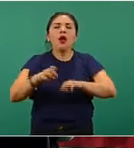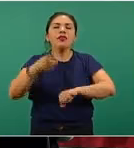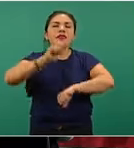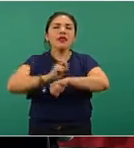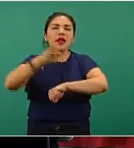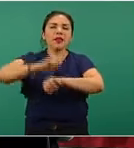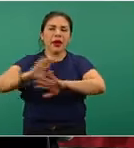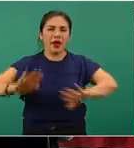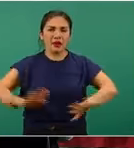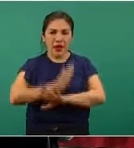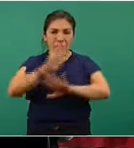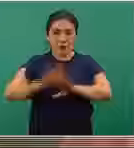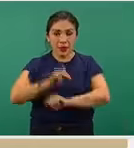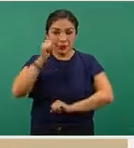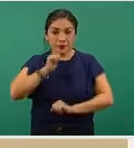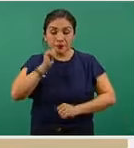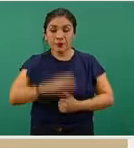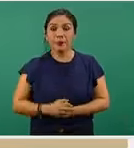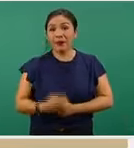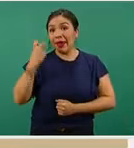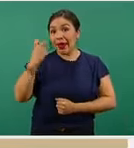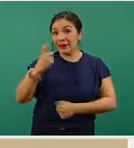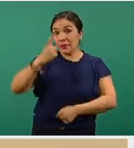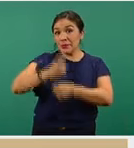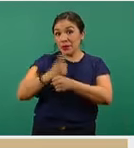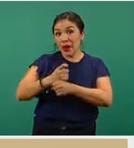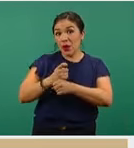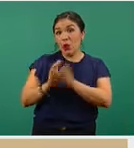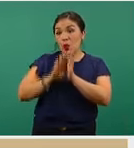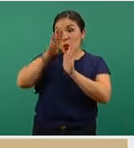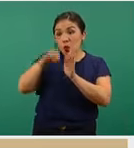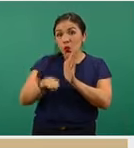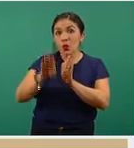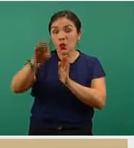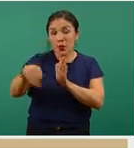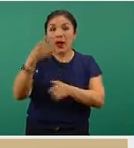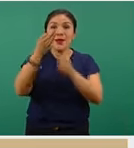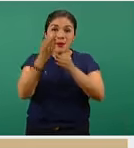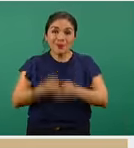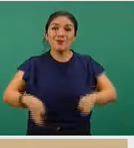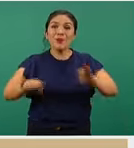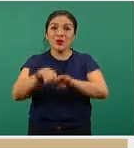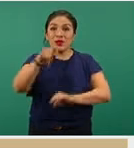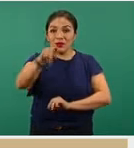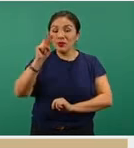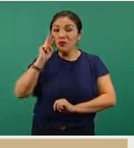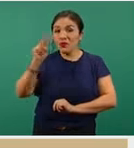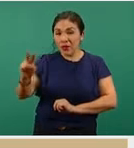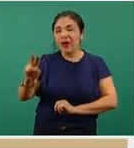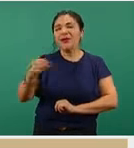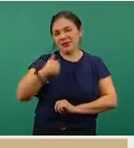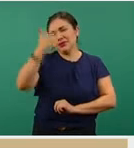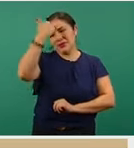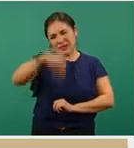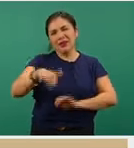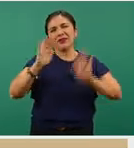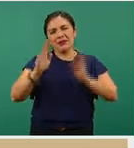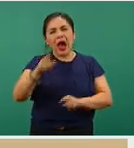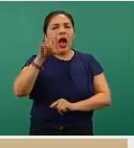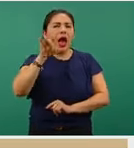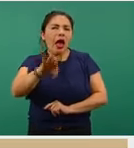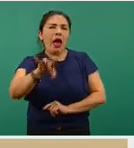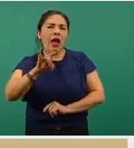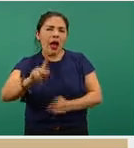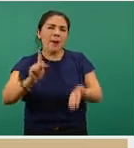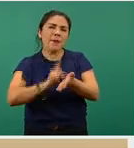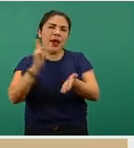hoy. Insistimos en que esta primera curva es importante que, sé que ya están muy familiarizados,